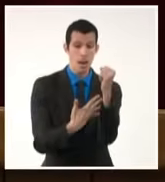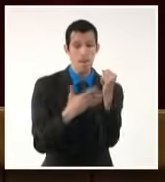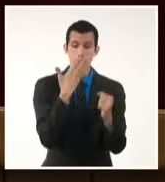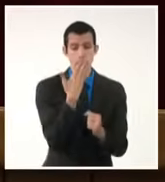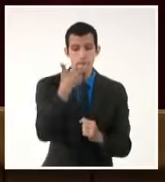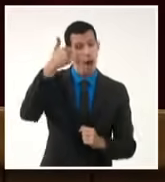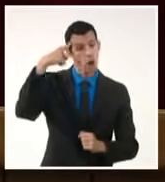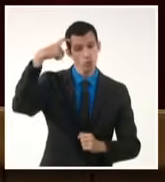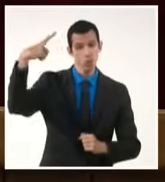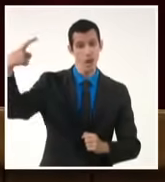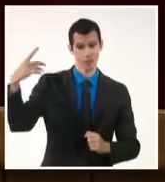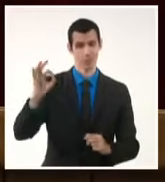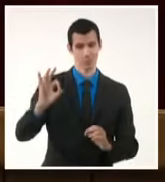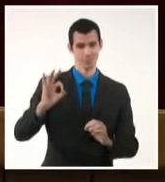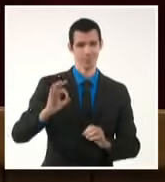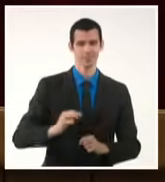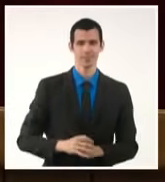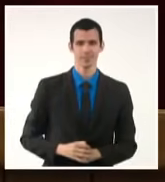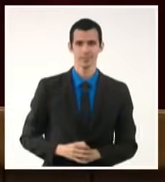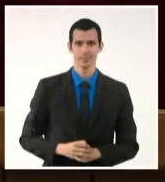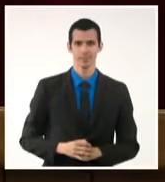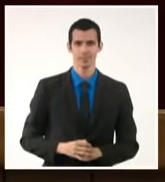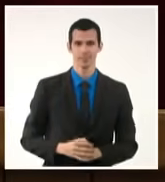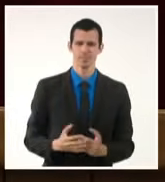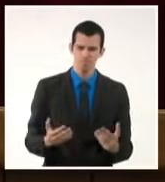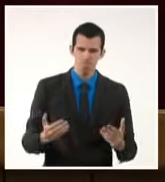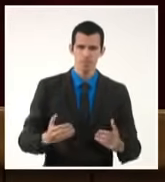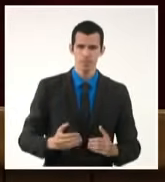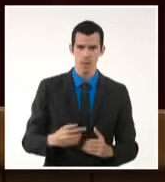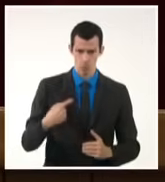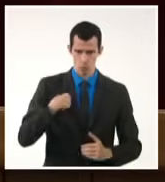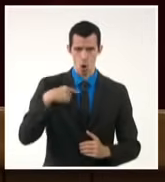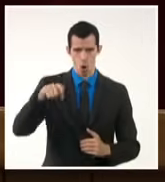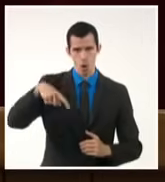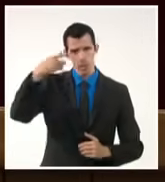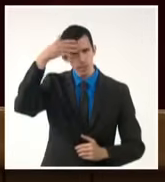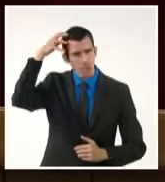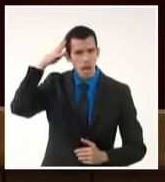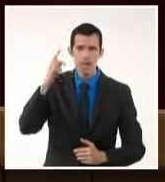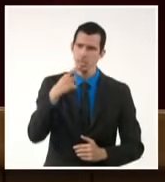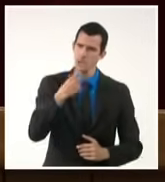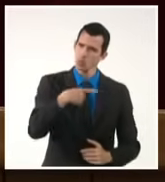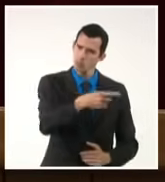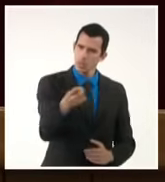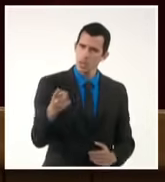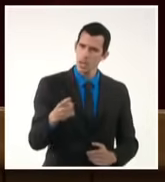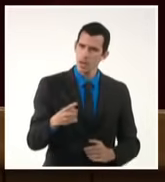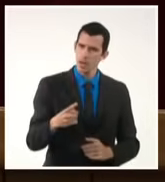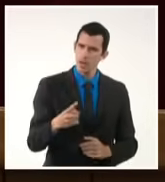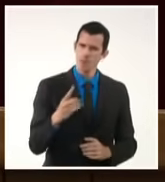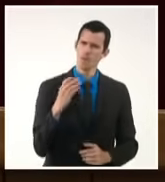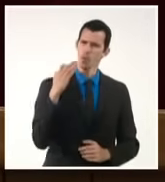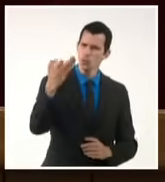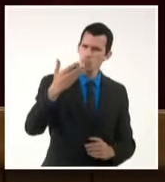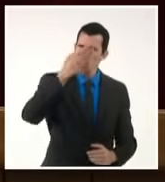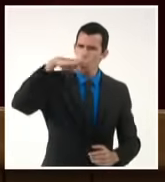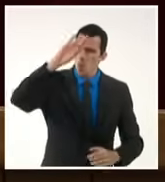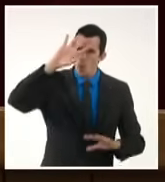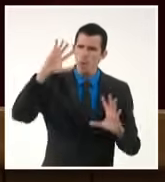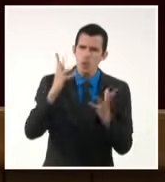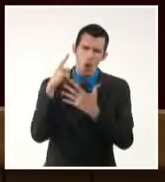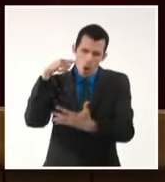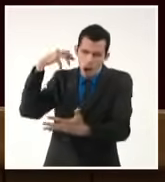la política de persecución y cerco a Cuba y el ideal de prosperidad para el pueblo que ha movido a los revolucionarios